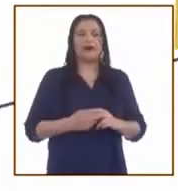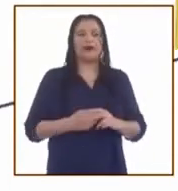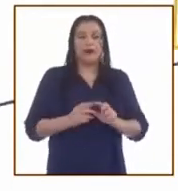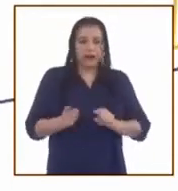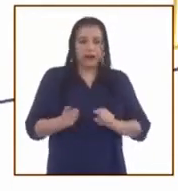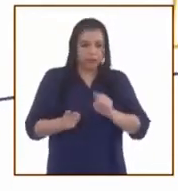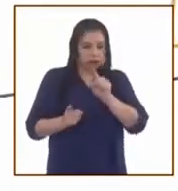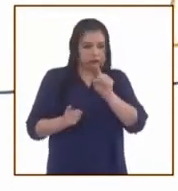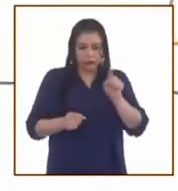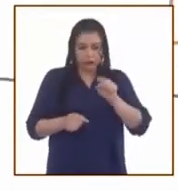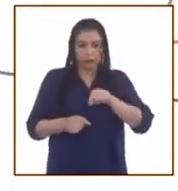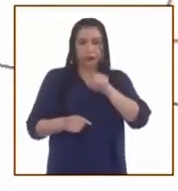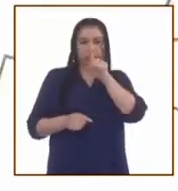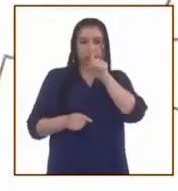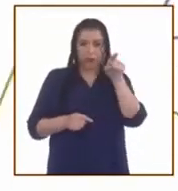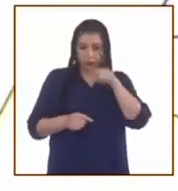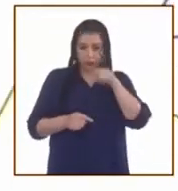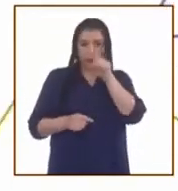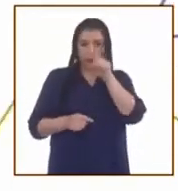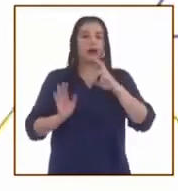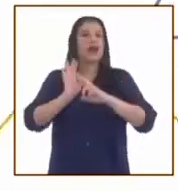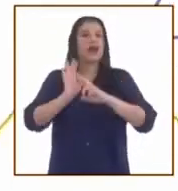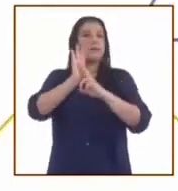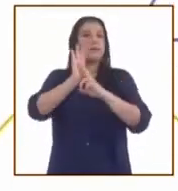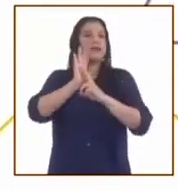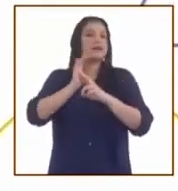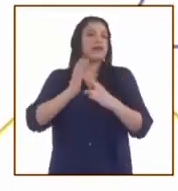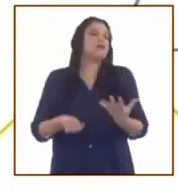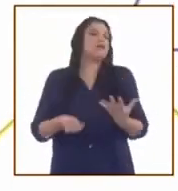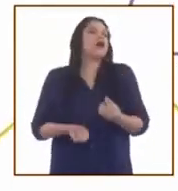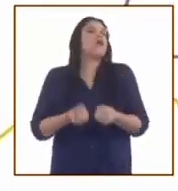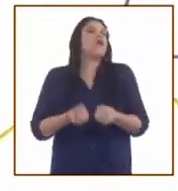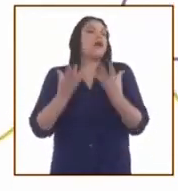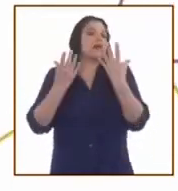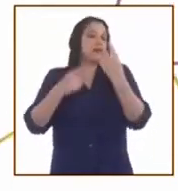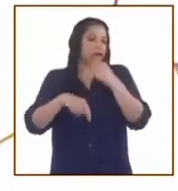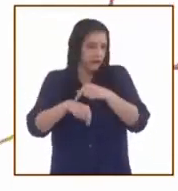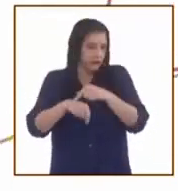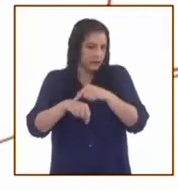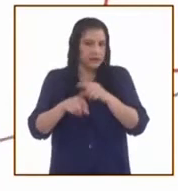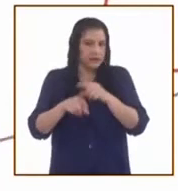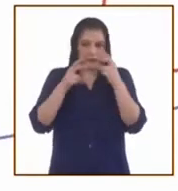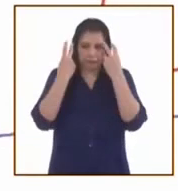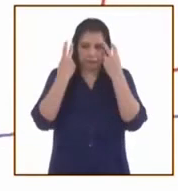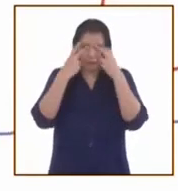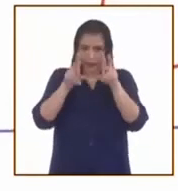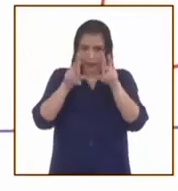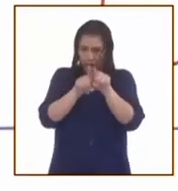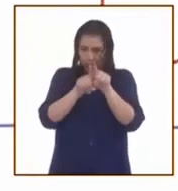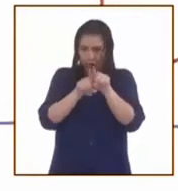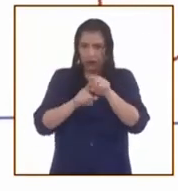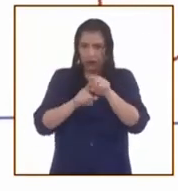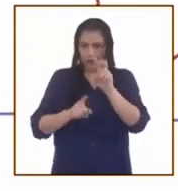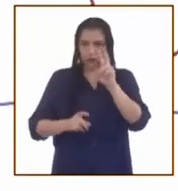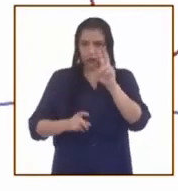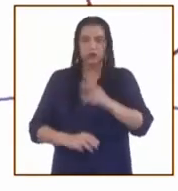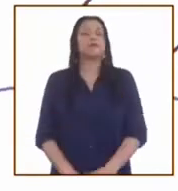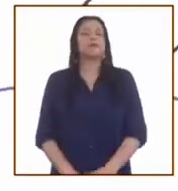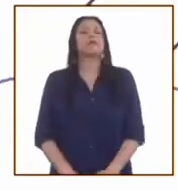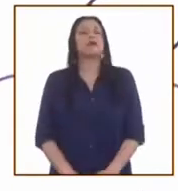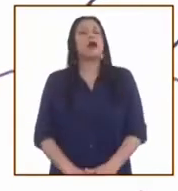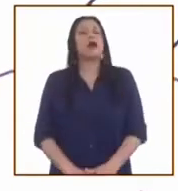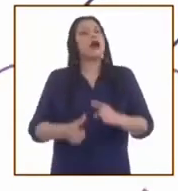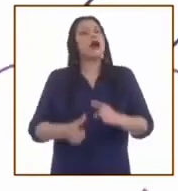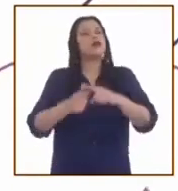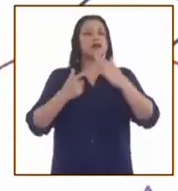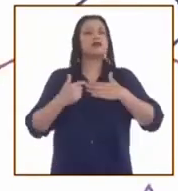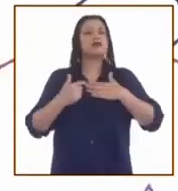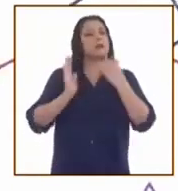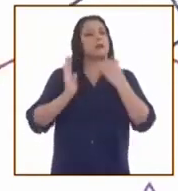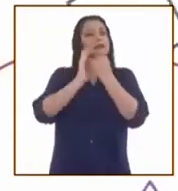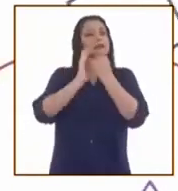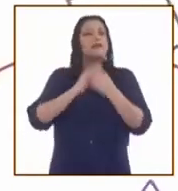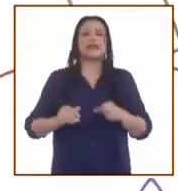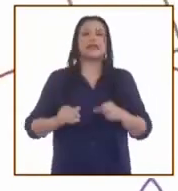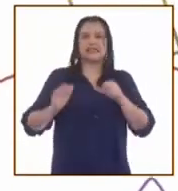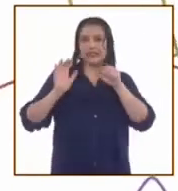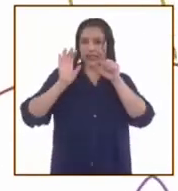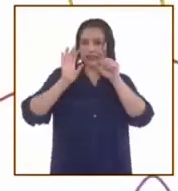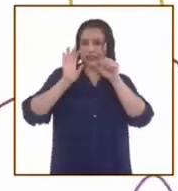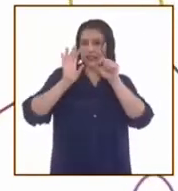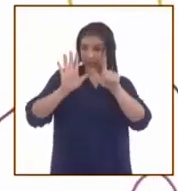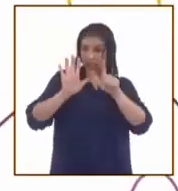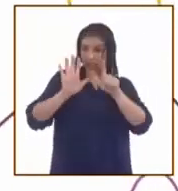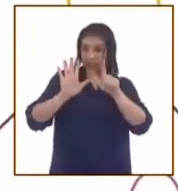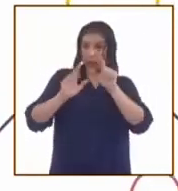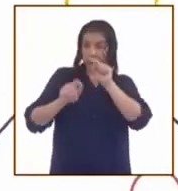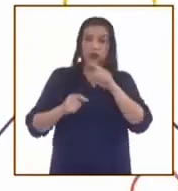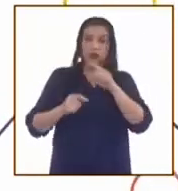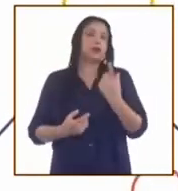parten de los puntos que representan las frecuencias, tal como se observa en la figura 2. Entonces en mi gráfica tendré 7 puntos al final,